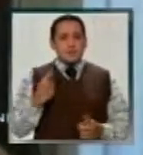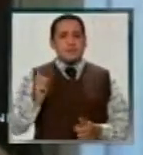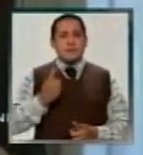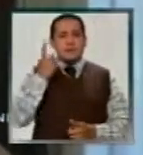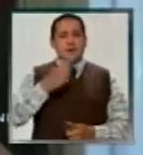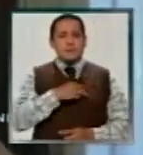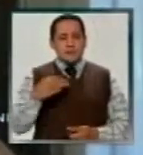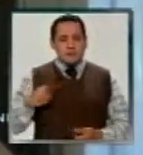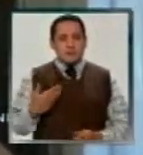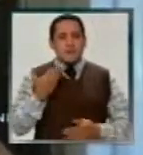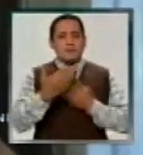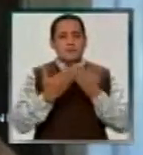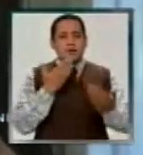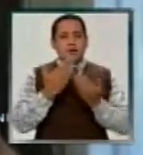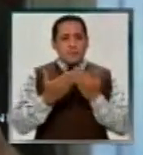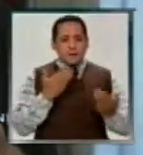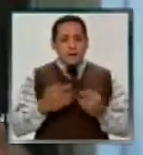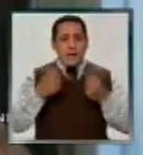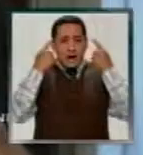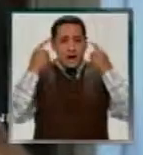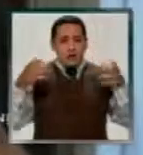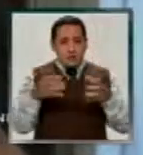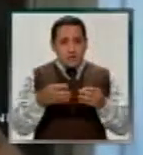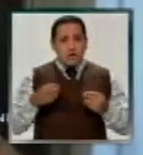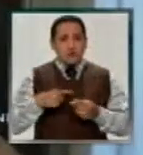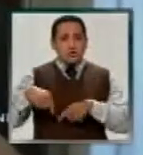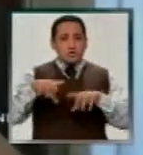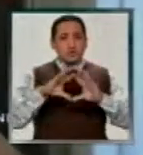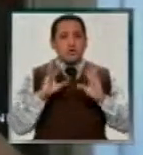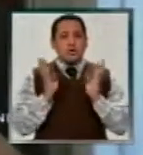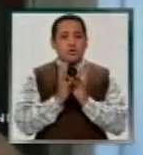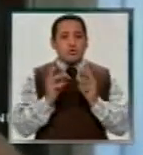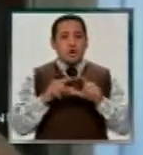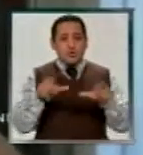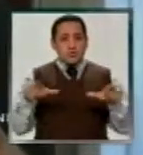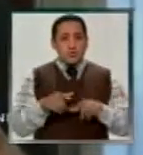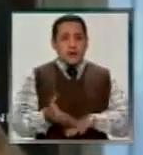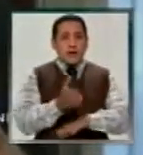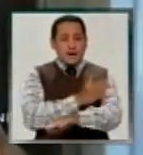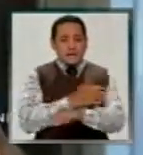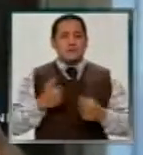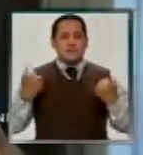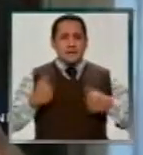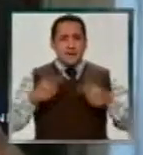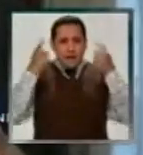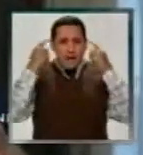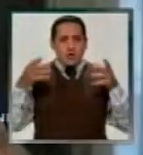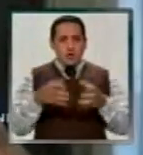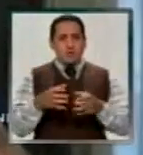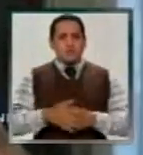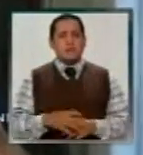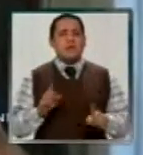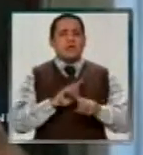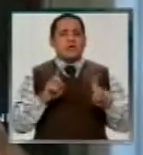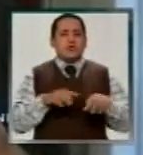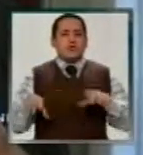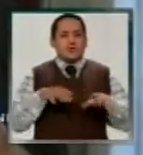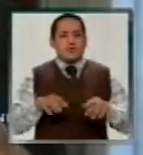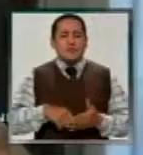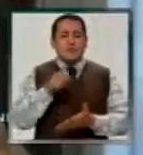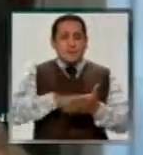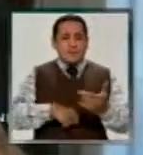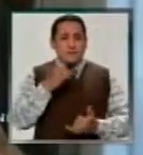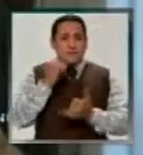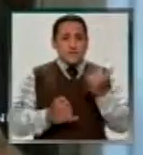Ministro para de alguna manera consolidar Los acuerdos de la reunión anterior que también fueron consensuados y que no se llegó a la firma